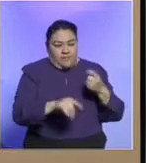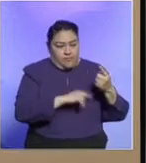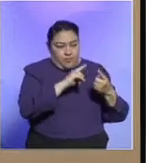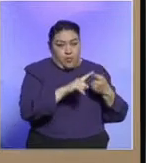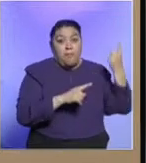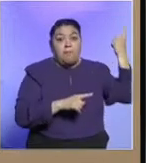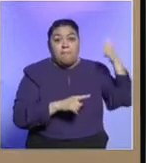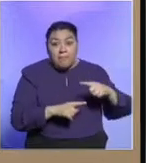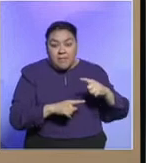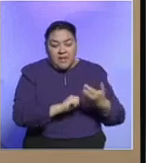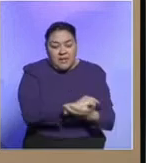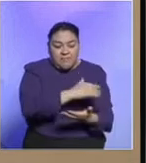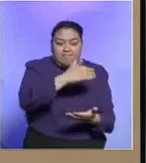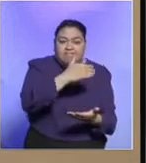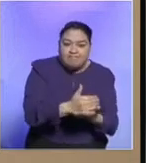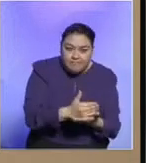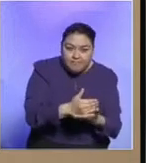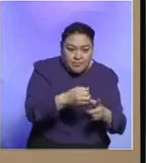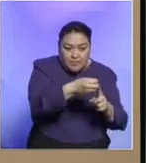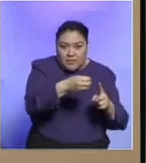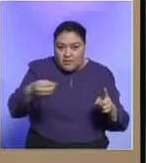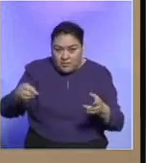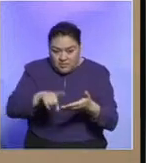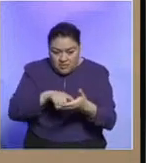de suspender la elección,